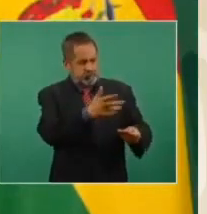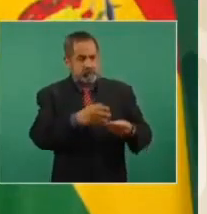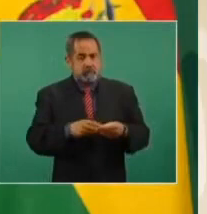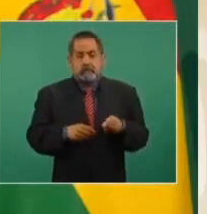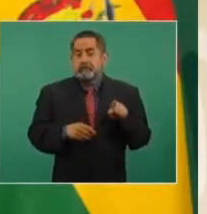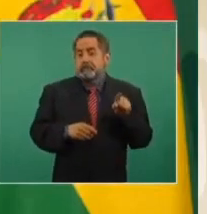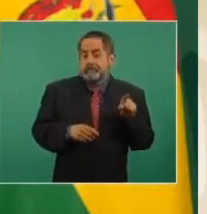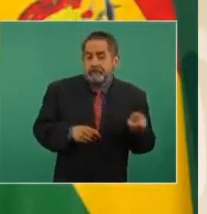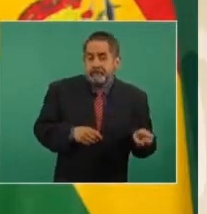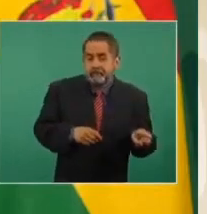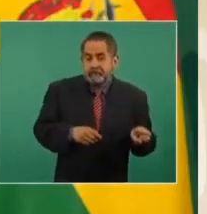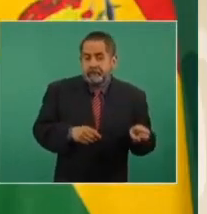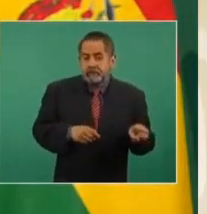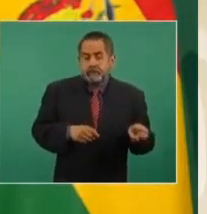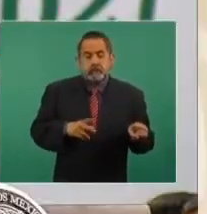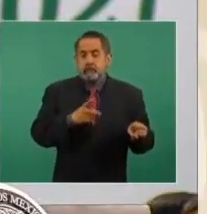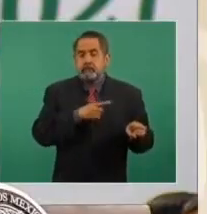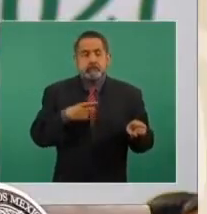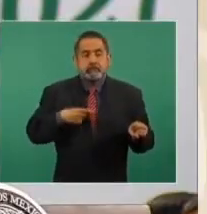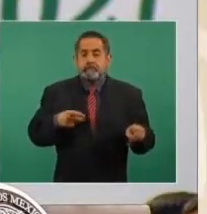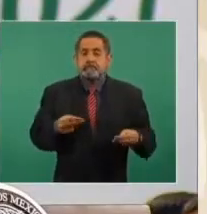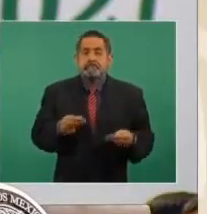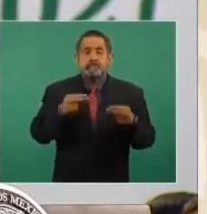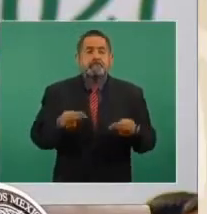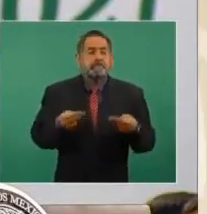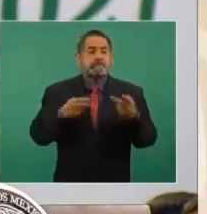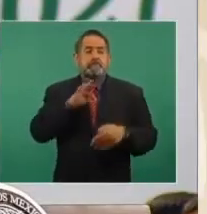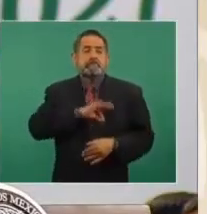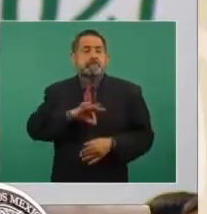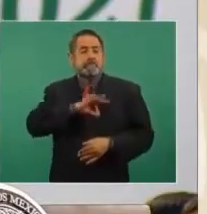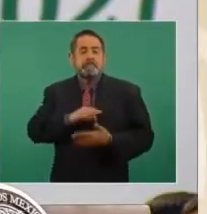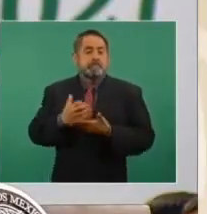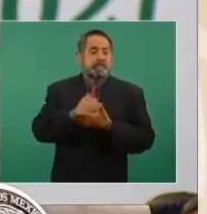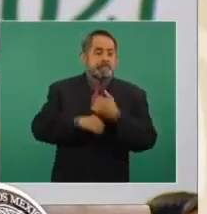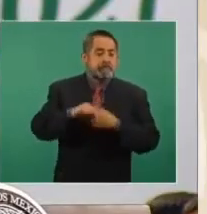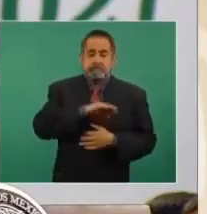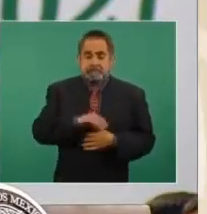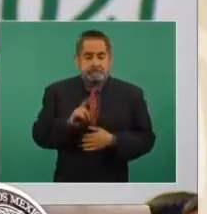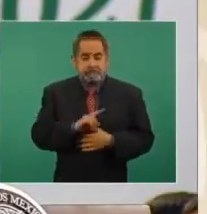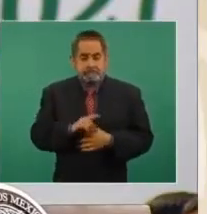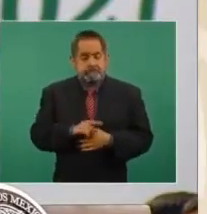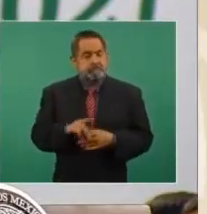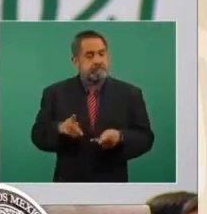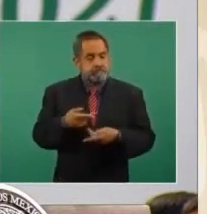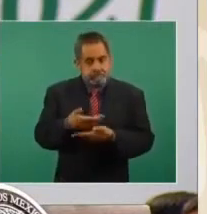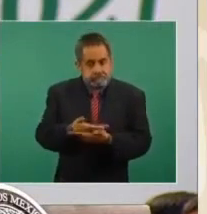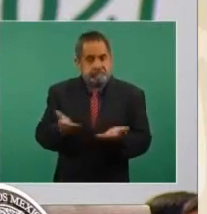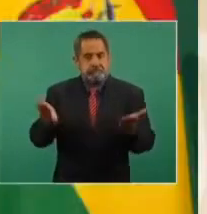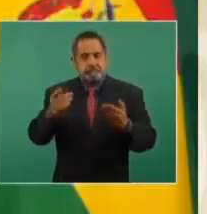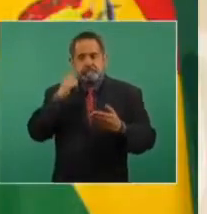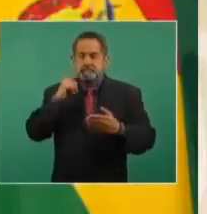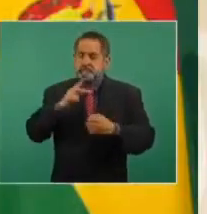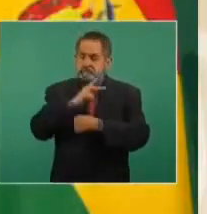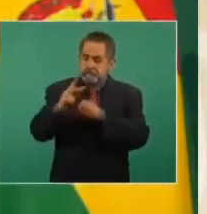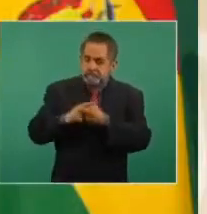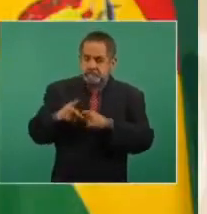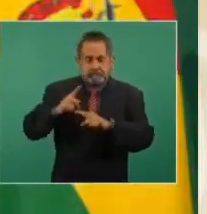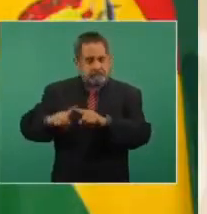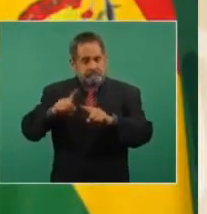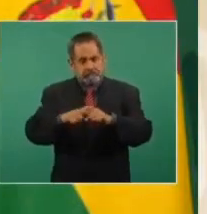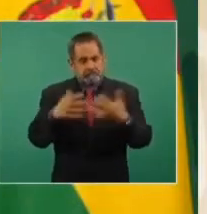no tuviese fines de lucro y estuviese a disposición de los diferentes países que pudieran